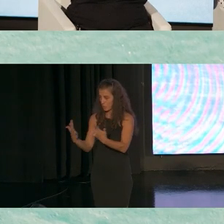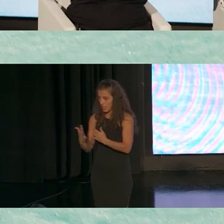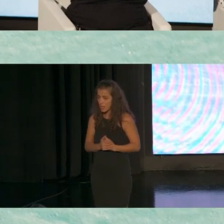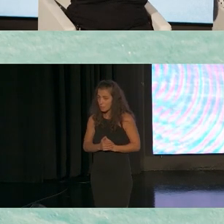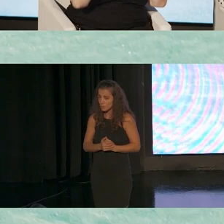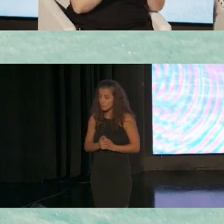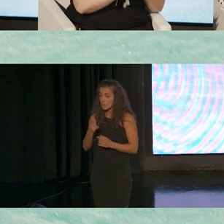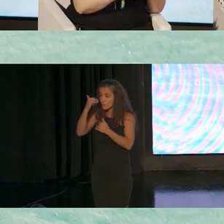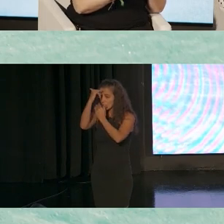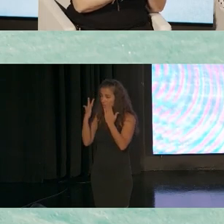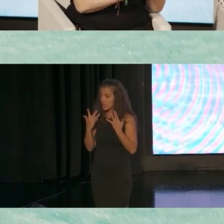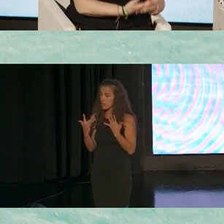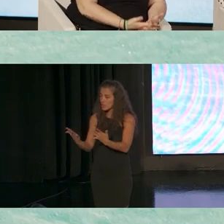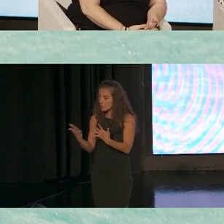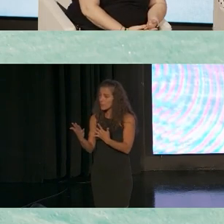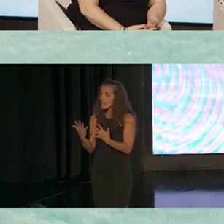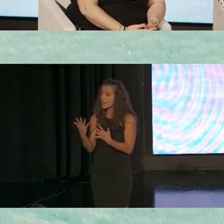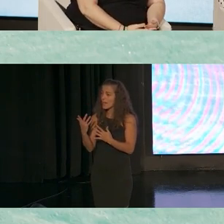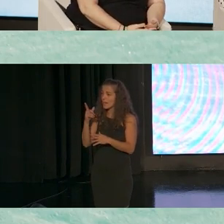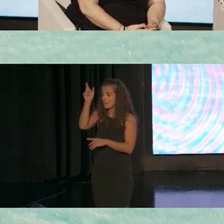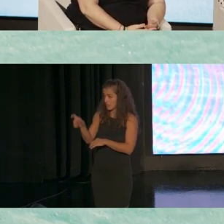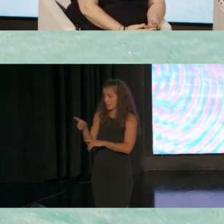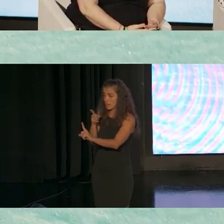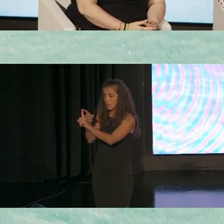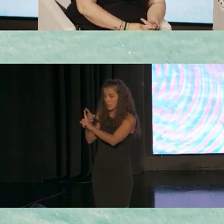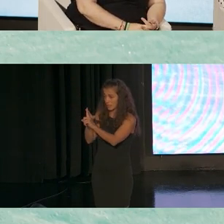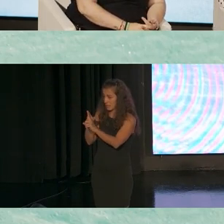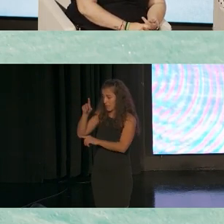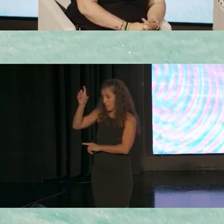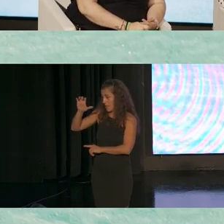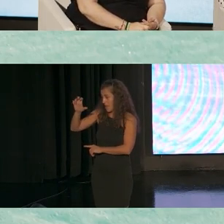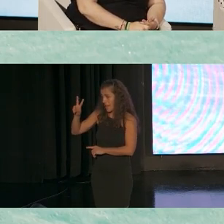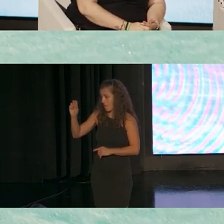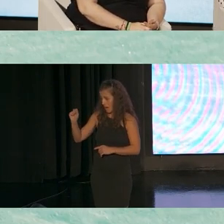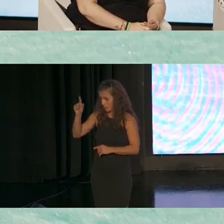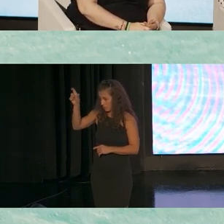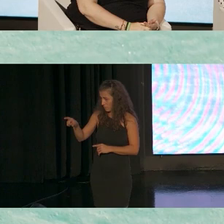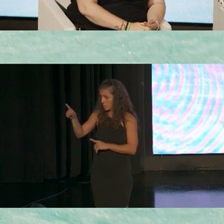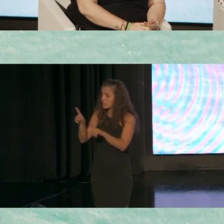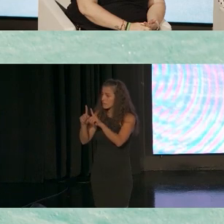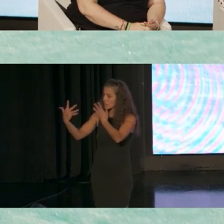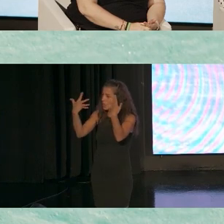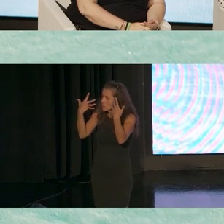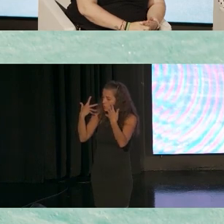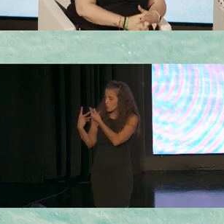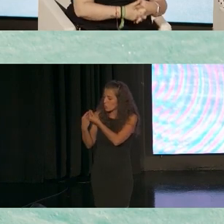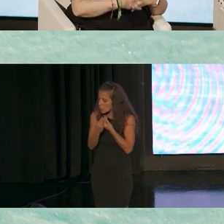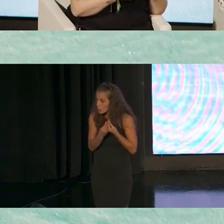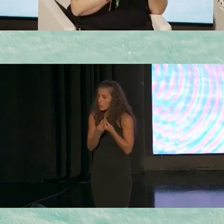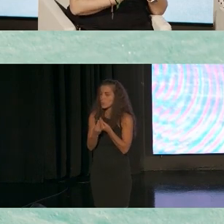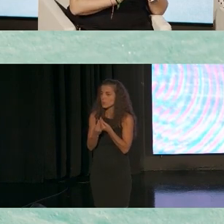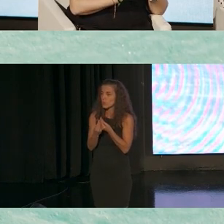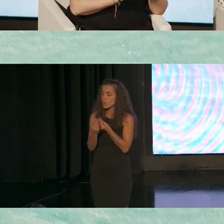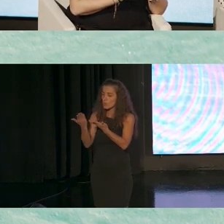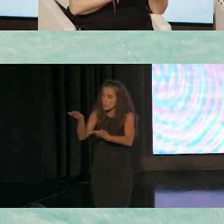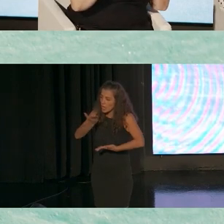temprana eh nuestro personal de referencia fue Eva era la persona que nos asesoró que nos acompañó que nos